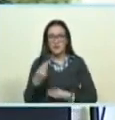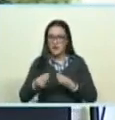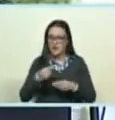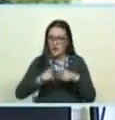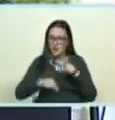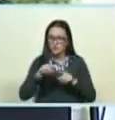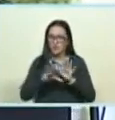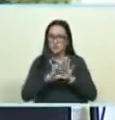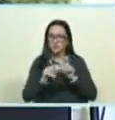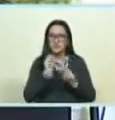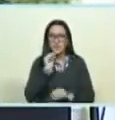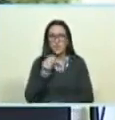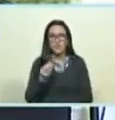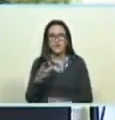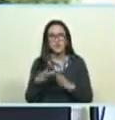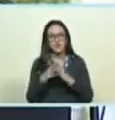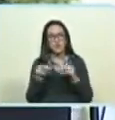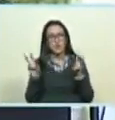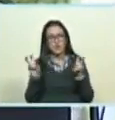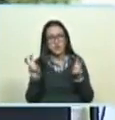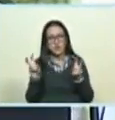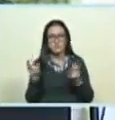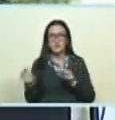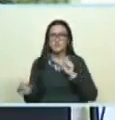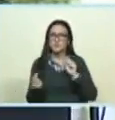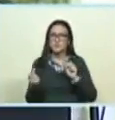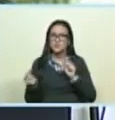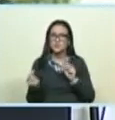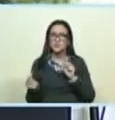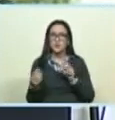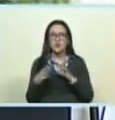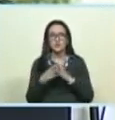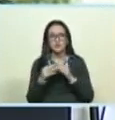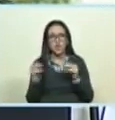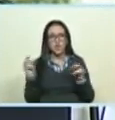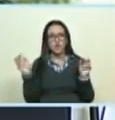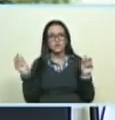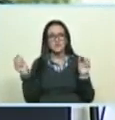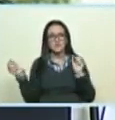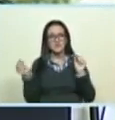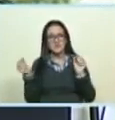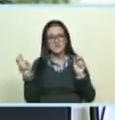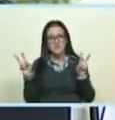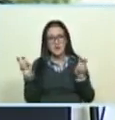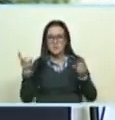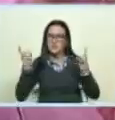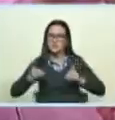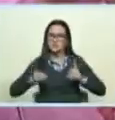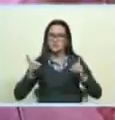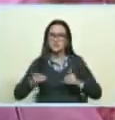juvenil, con todos los temas que debaten, con todos los temas que deciden, Jorge,